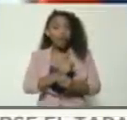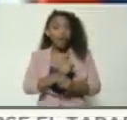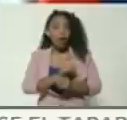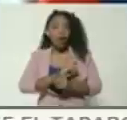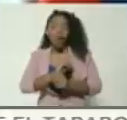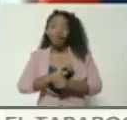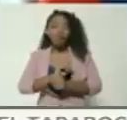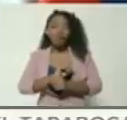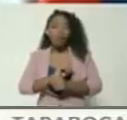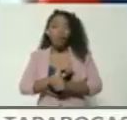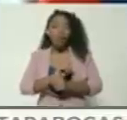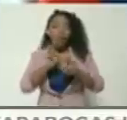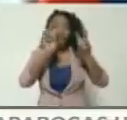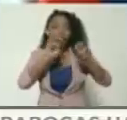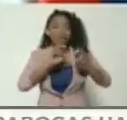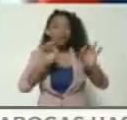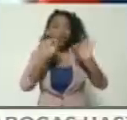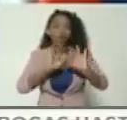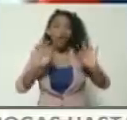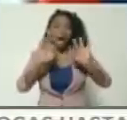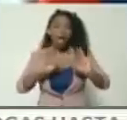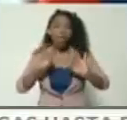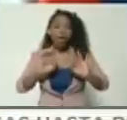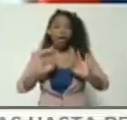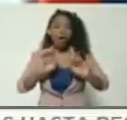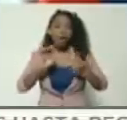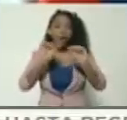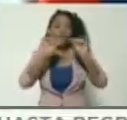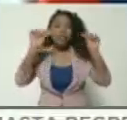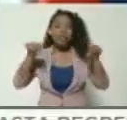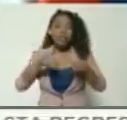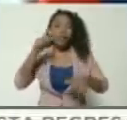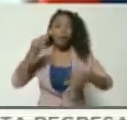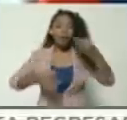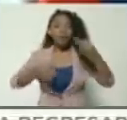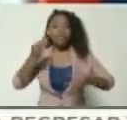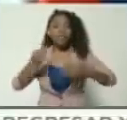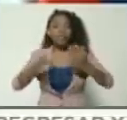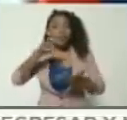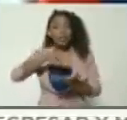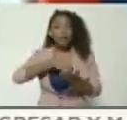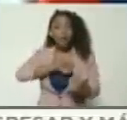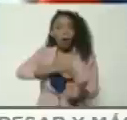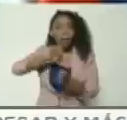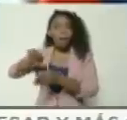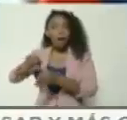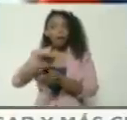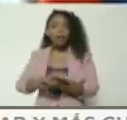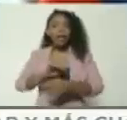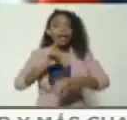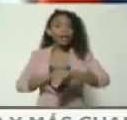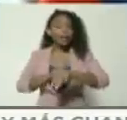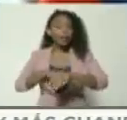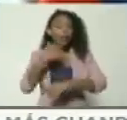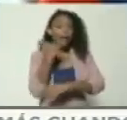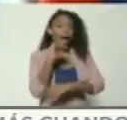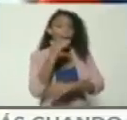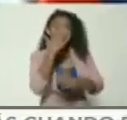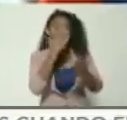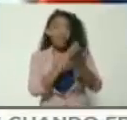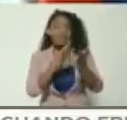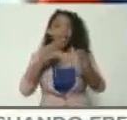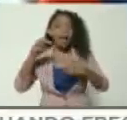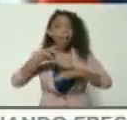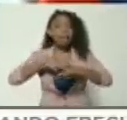han sido investigados por el sistema de justicia de un Estado parte. En el tiempo que tenemos al frente del Ministerio